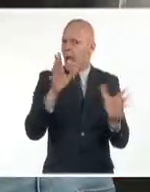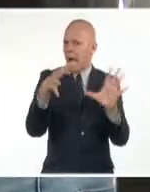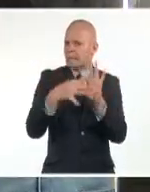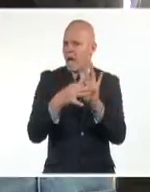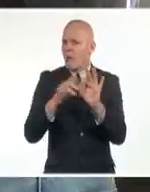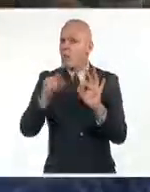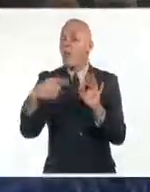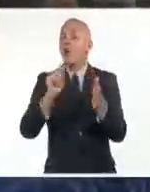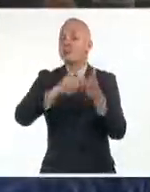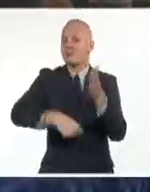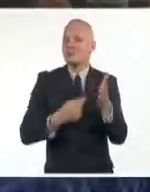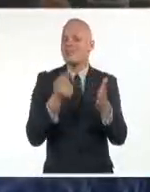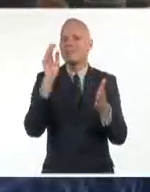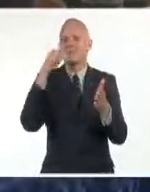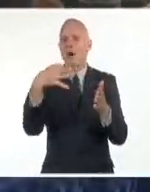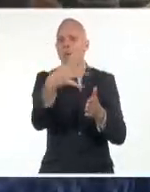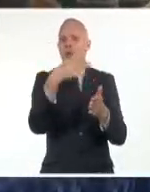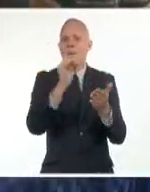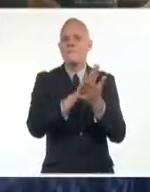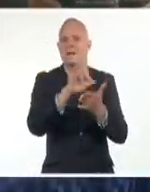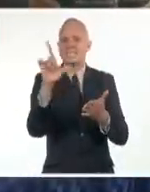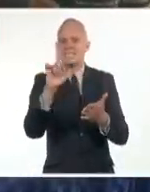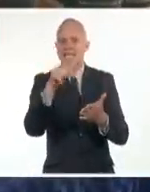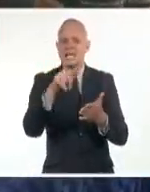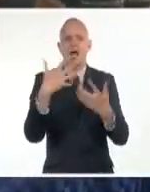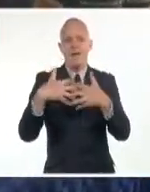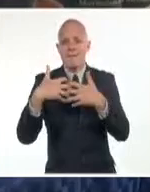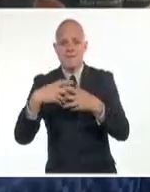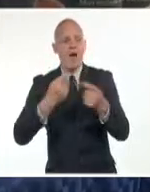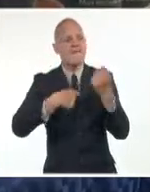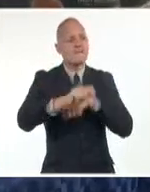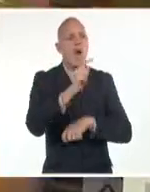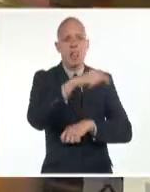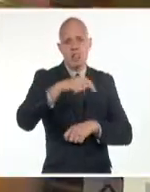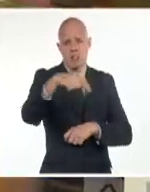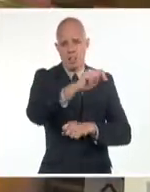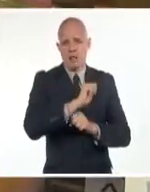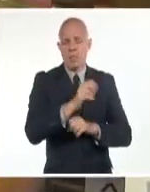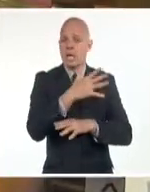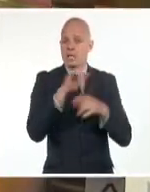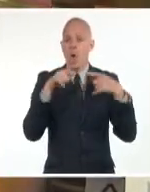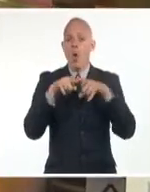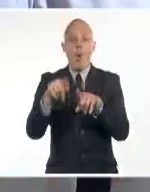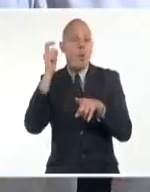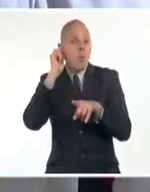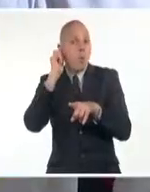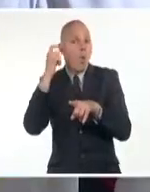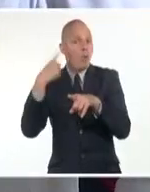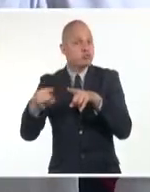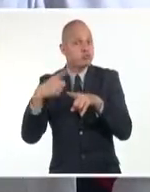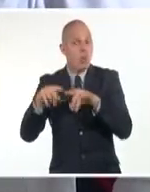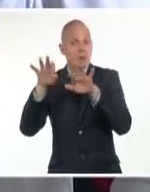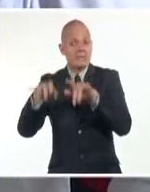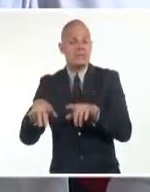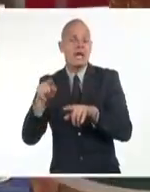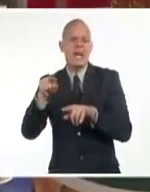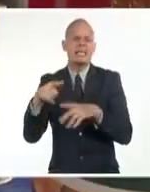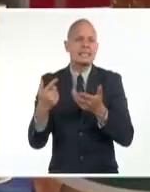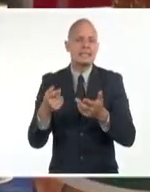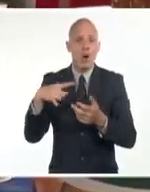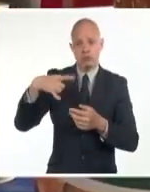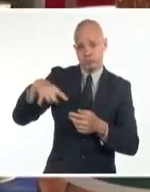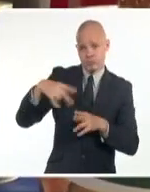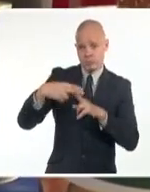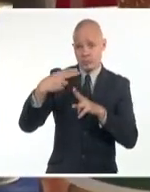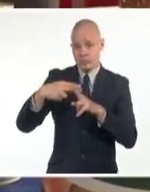de Desarrollo Mariel. Más tarde, Valdés Mesa, acompañado por la miembro del Buró Político y primera secretaria del partido, Gladys Martínez Verdecia, y